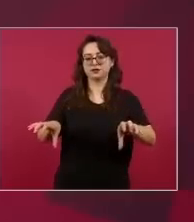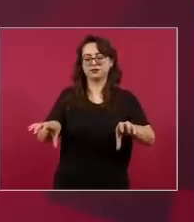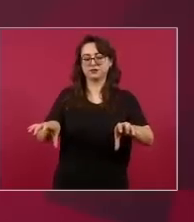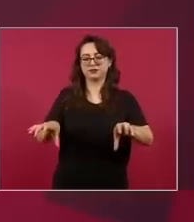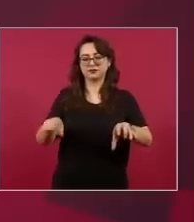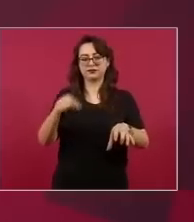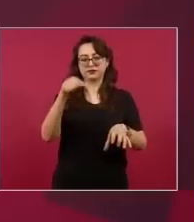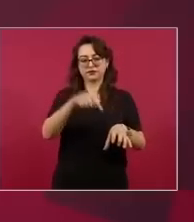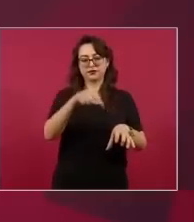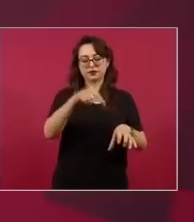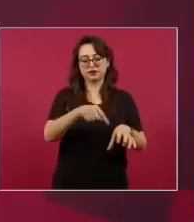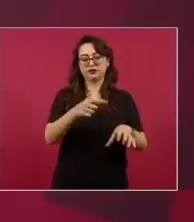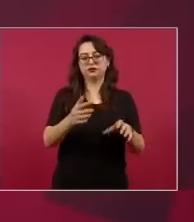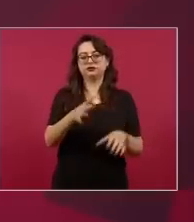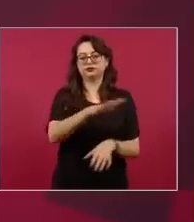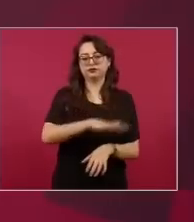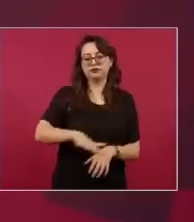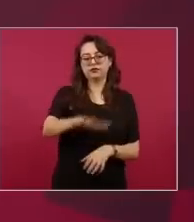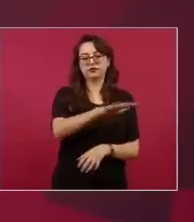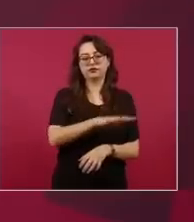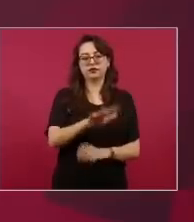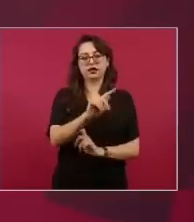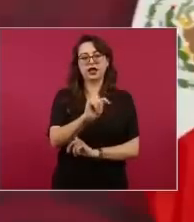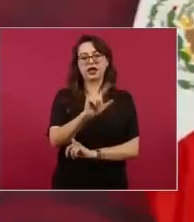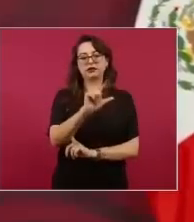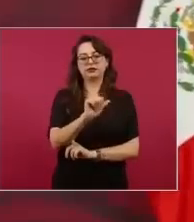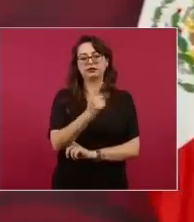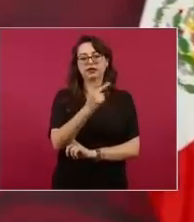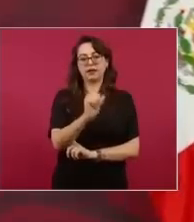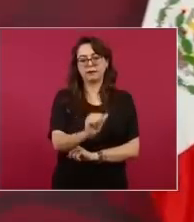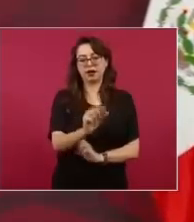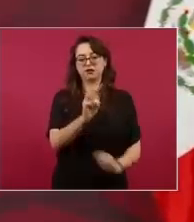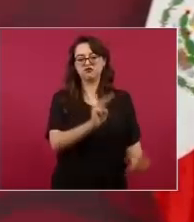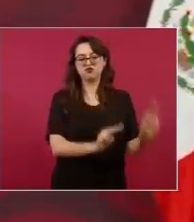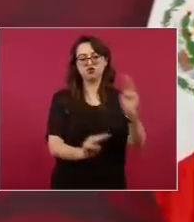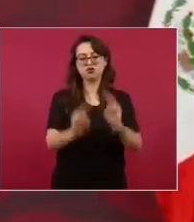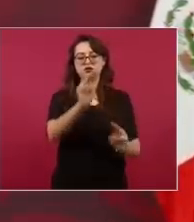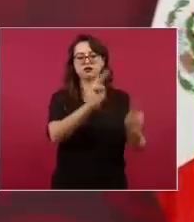uno en Tlapa en la montaña de Guerrero